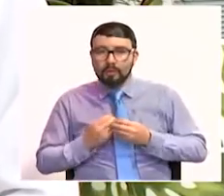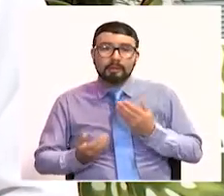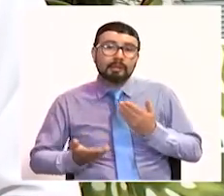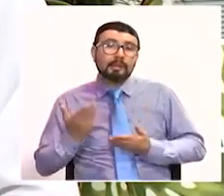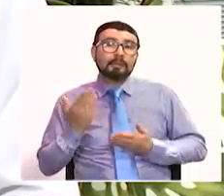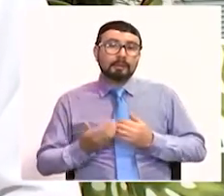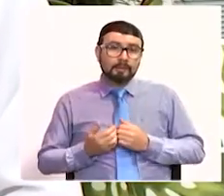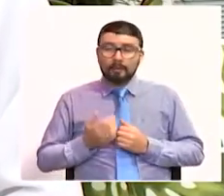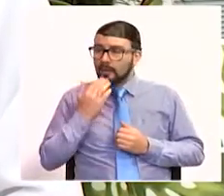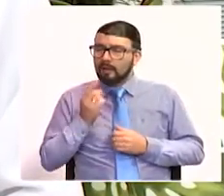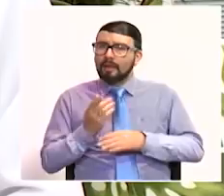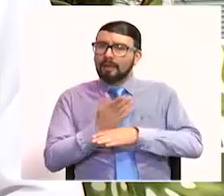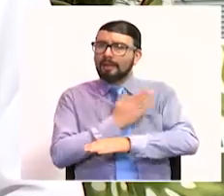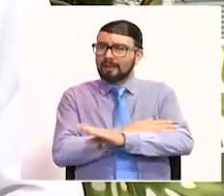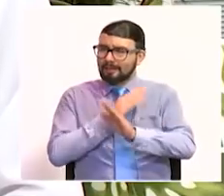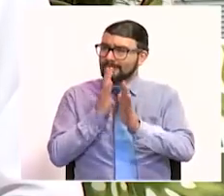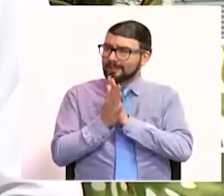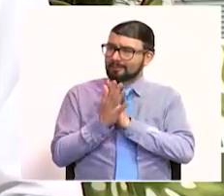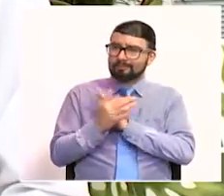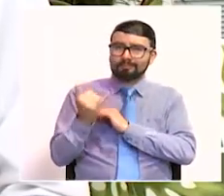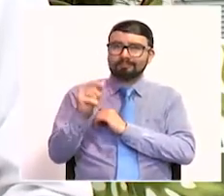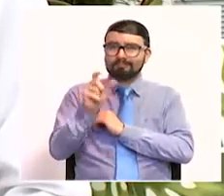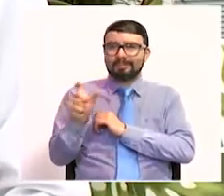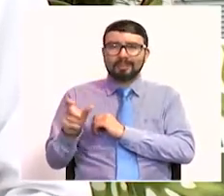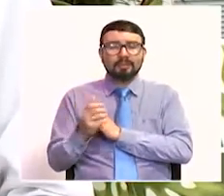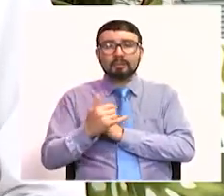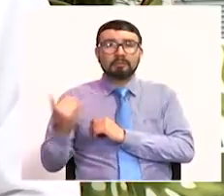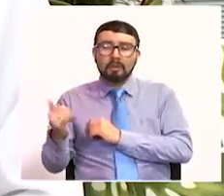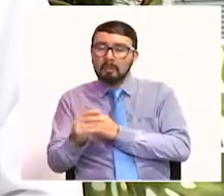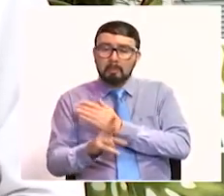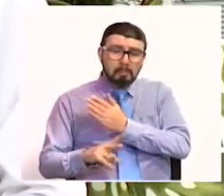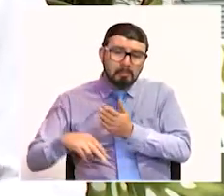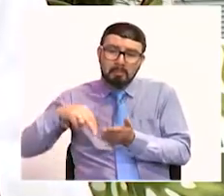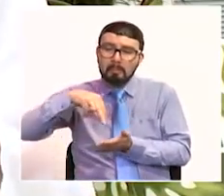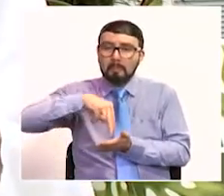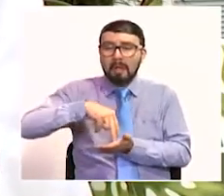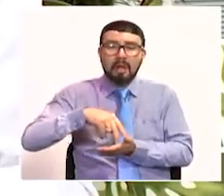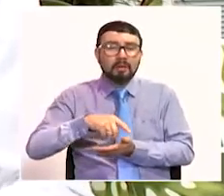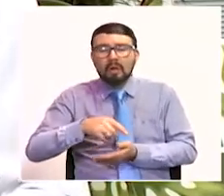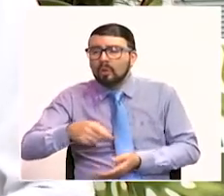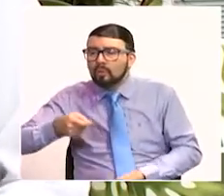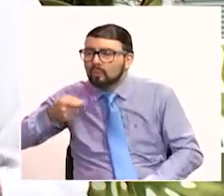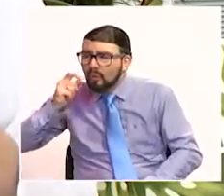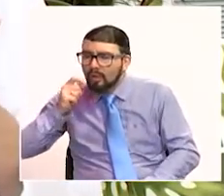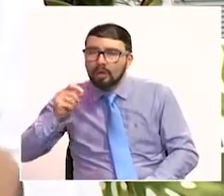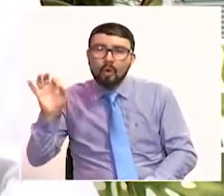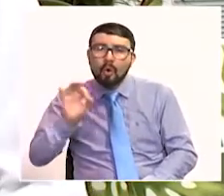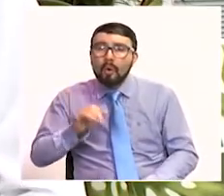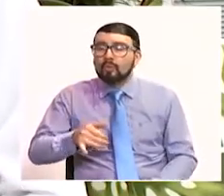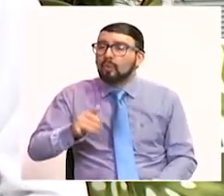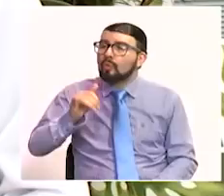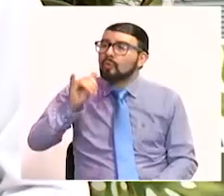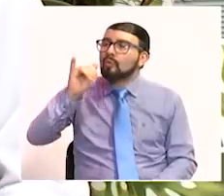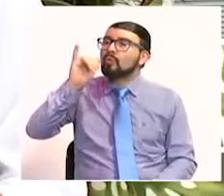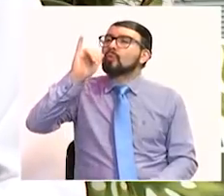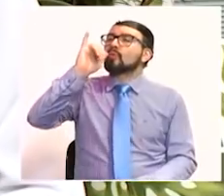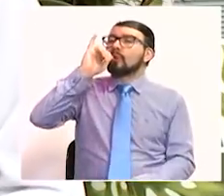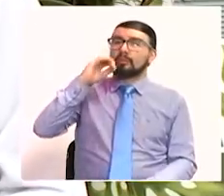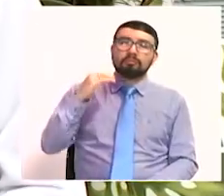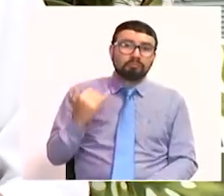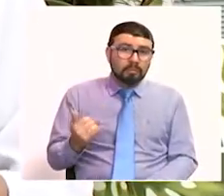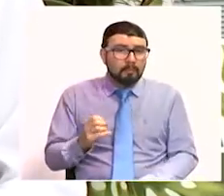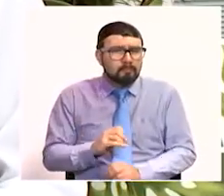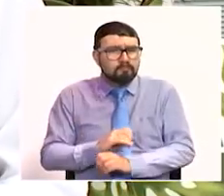mencionaba anteriormente, las personas se están levantando, muchos a tomarse una gaseosa, otros a tomarse